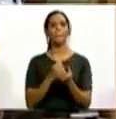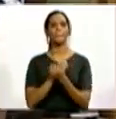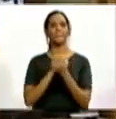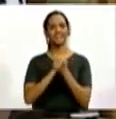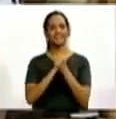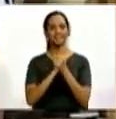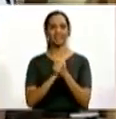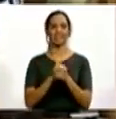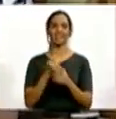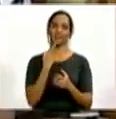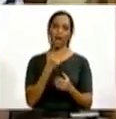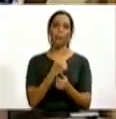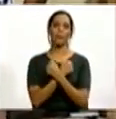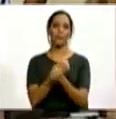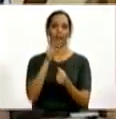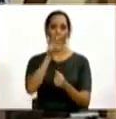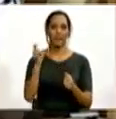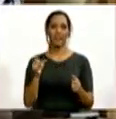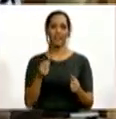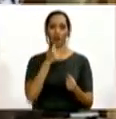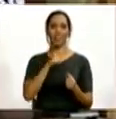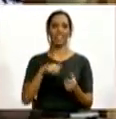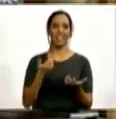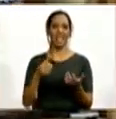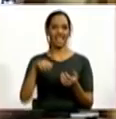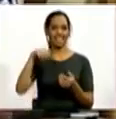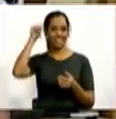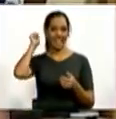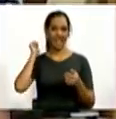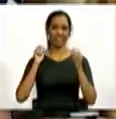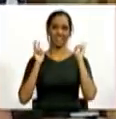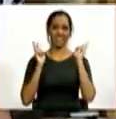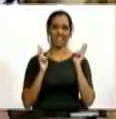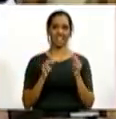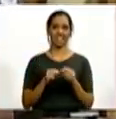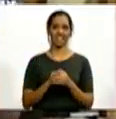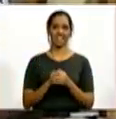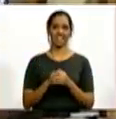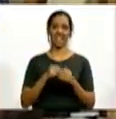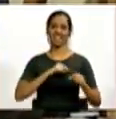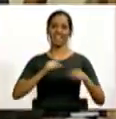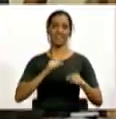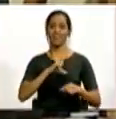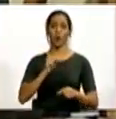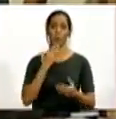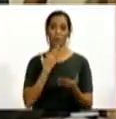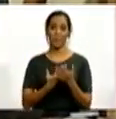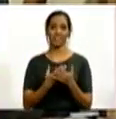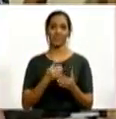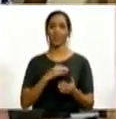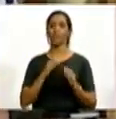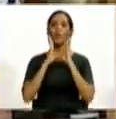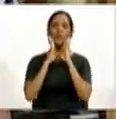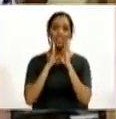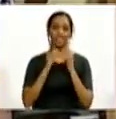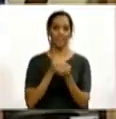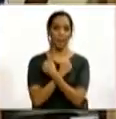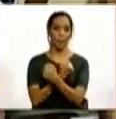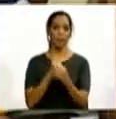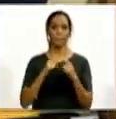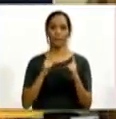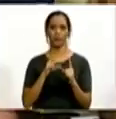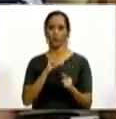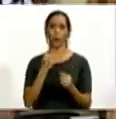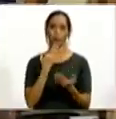vida y bueno, y con quién está saliendo Pacheco y todas esas cosas, y el régimen no nos deja. No es que no queremos confesar el amor, es que no nos lo permiten, pero a